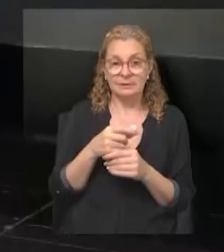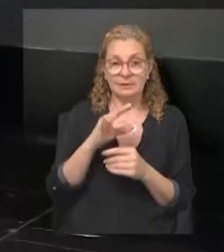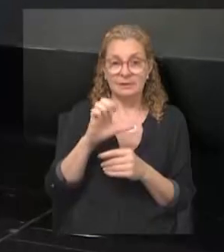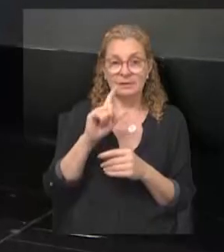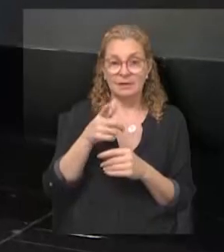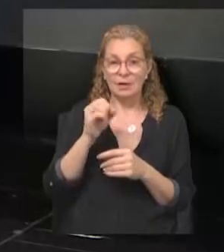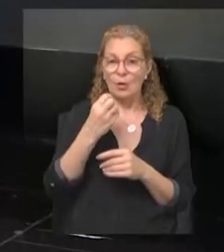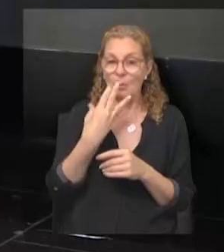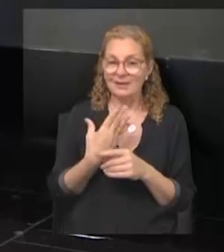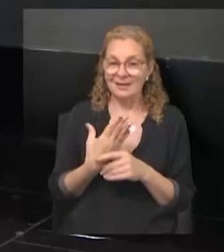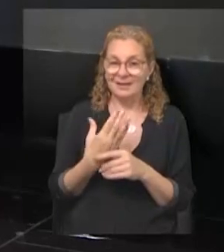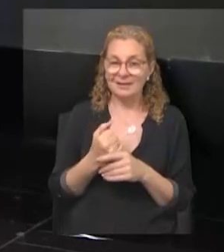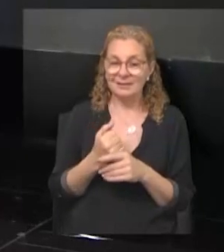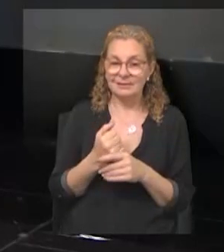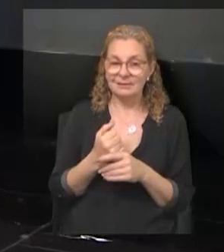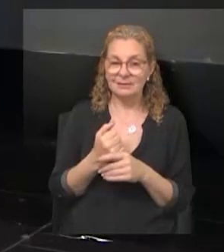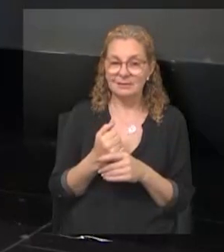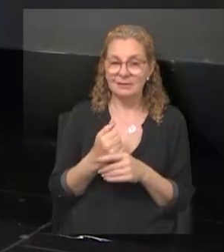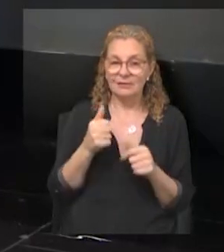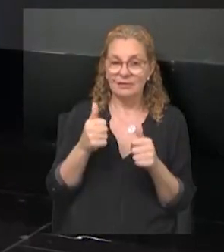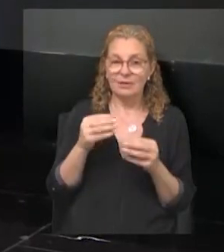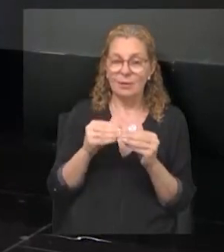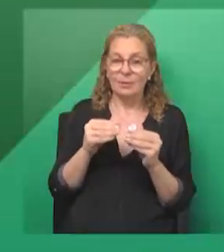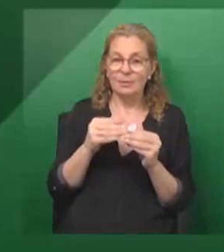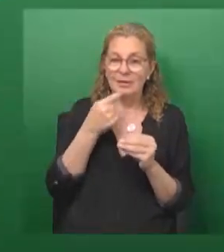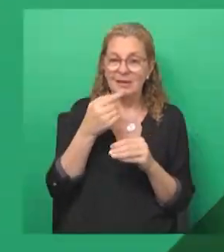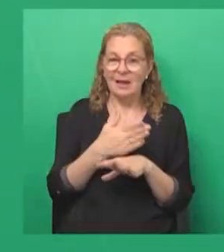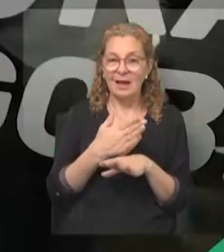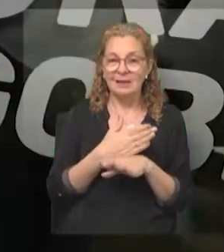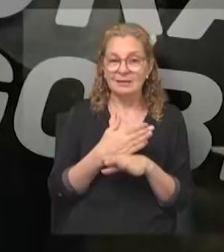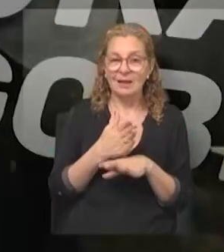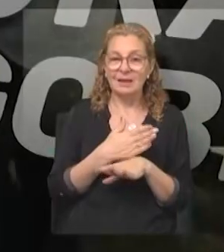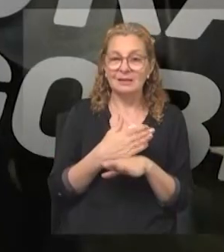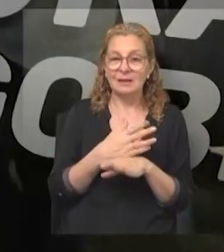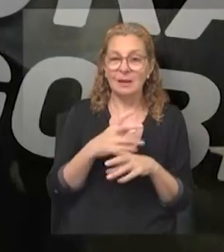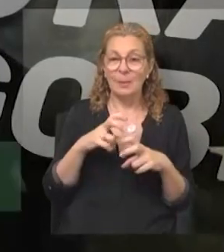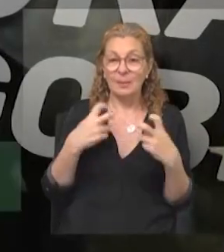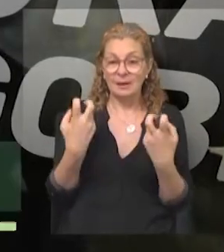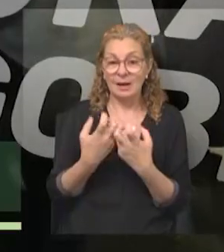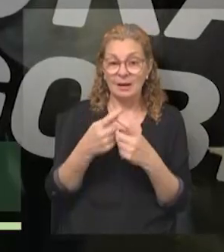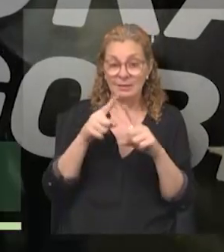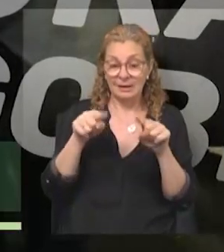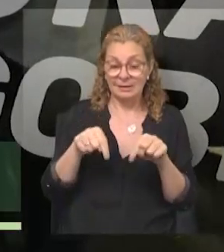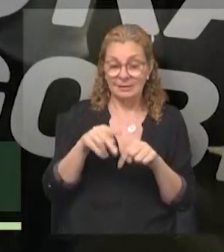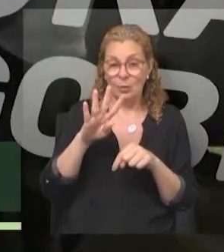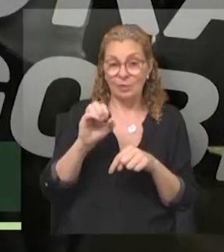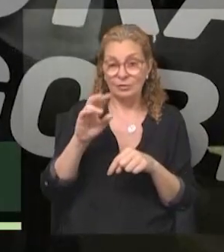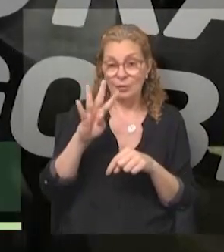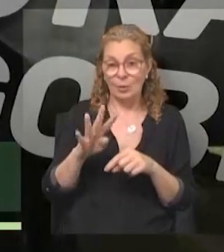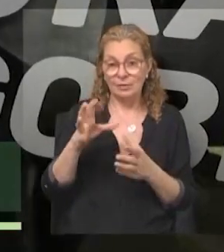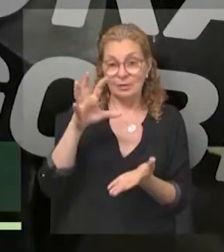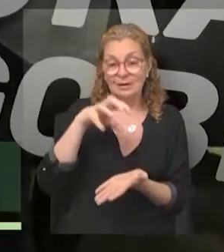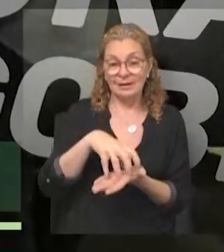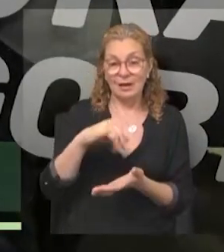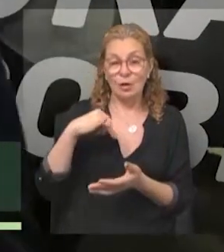cómo andas bien compañeros como les anunciamos más trano plenario de la lista 404 acá en la sede de